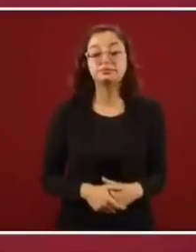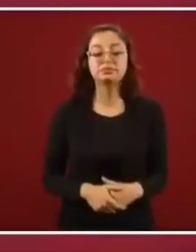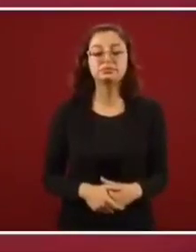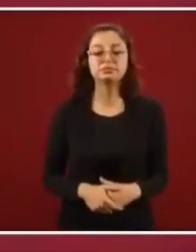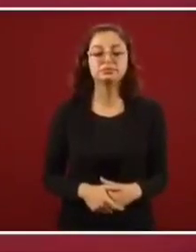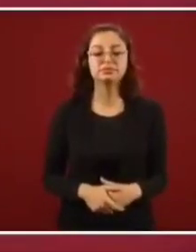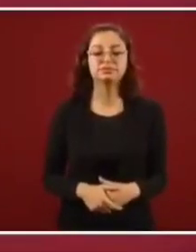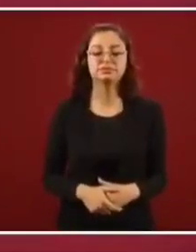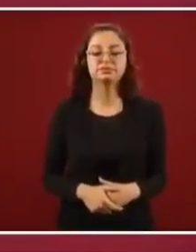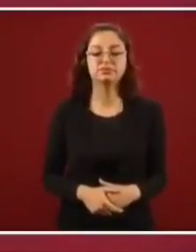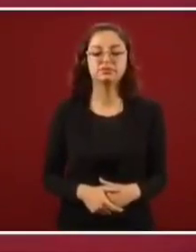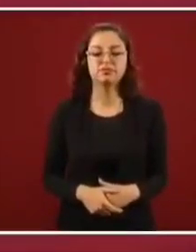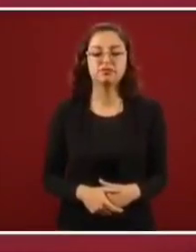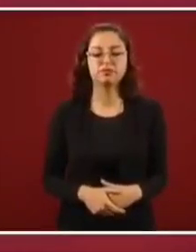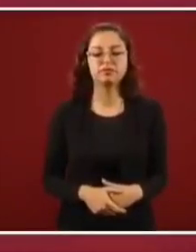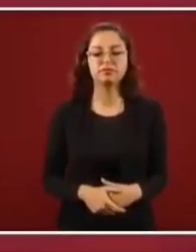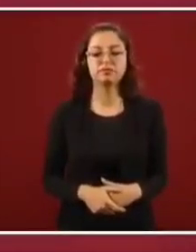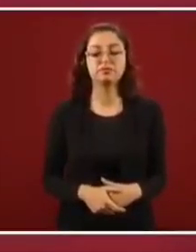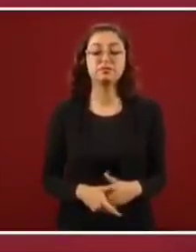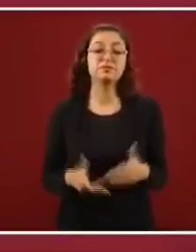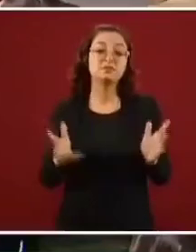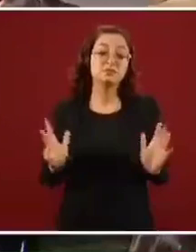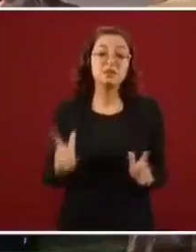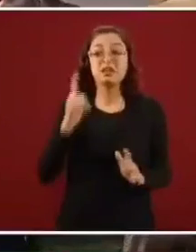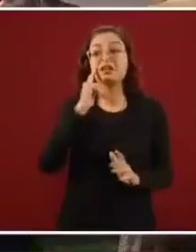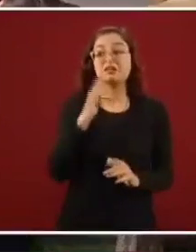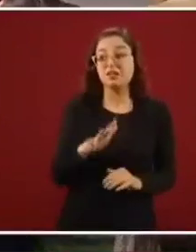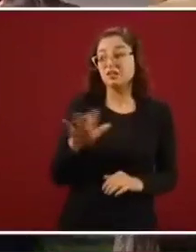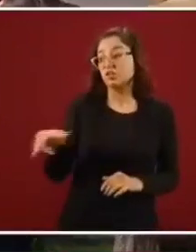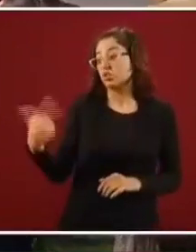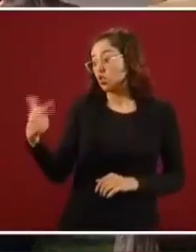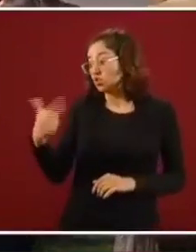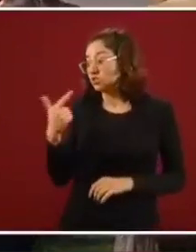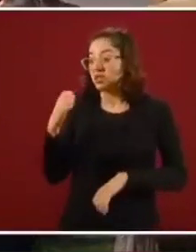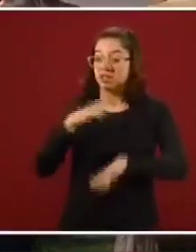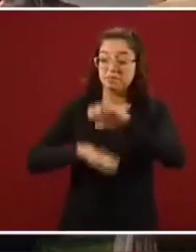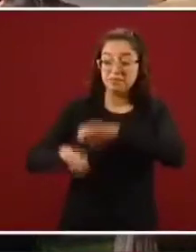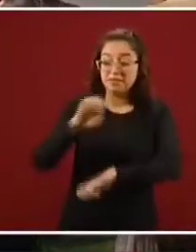si se consiguieran las dos empresas,